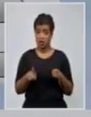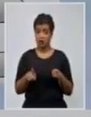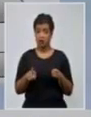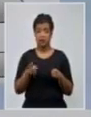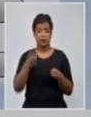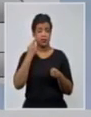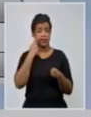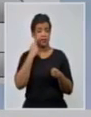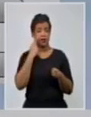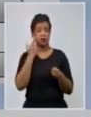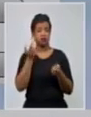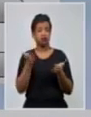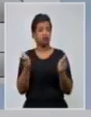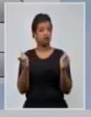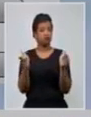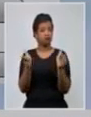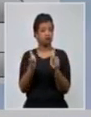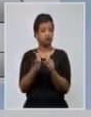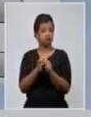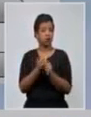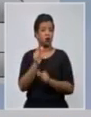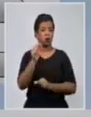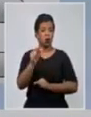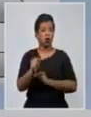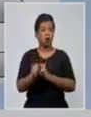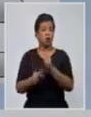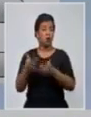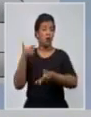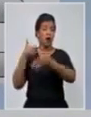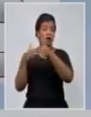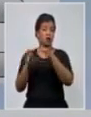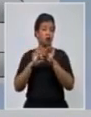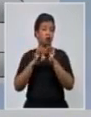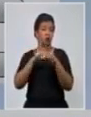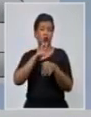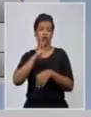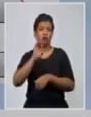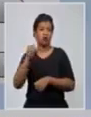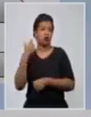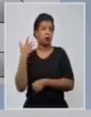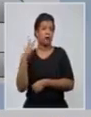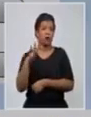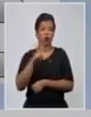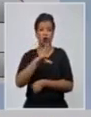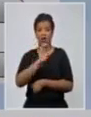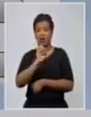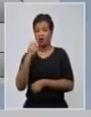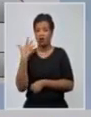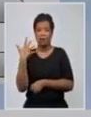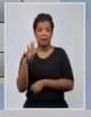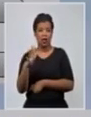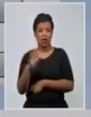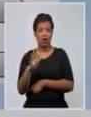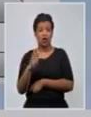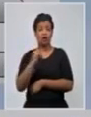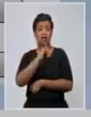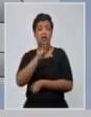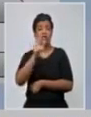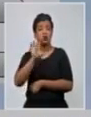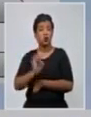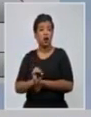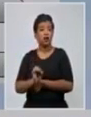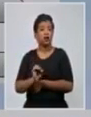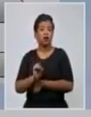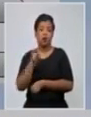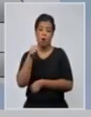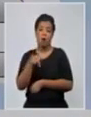debajo del comportamiento que habíamos tenido, que era de 400 y tanto, 500 y tanto. Hasta 650. Hasta